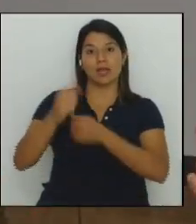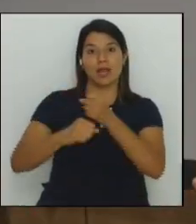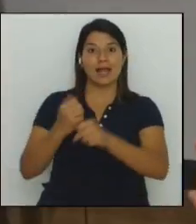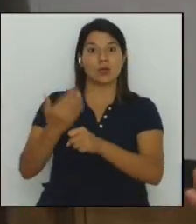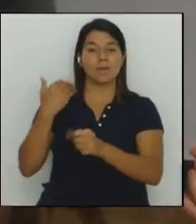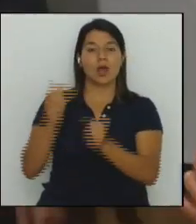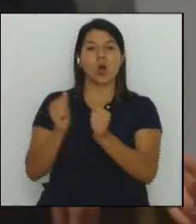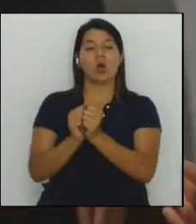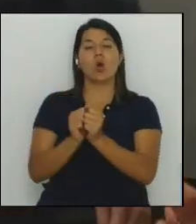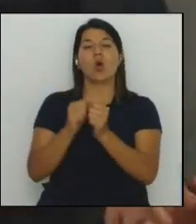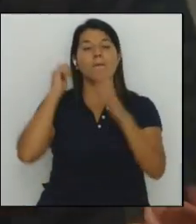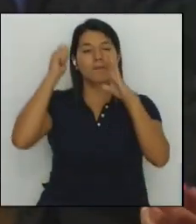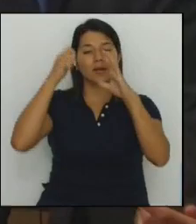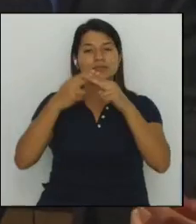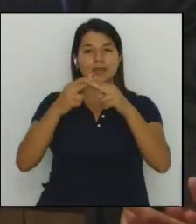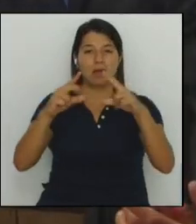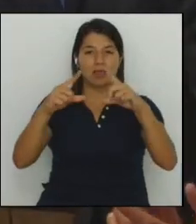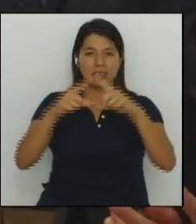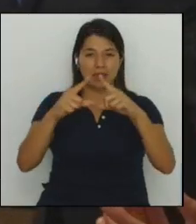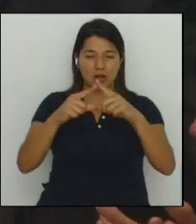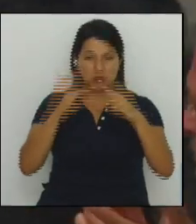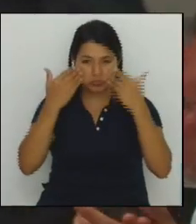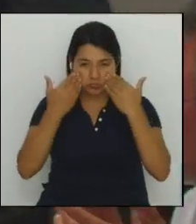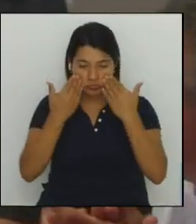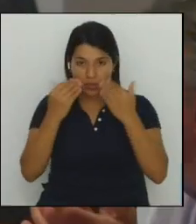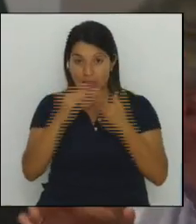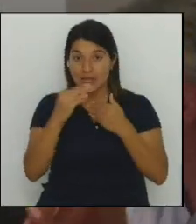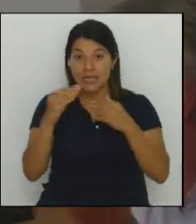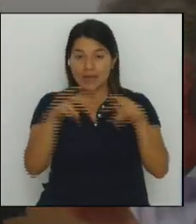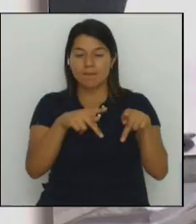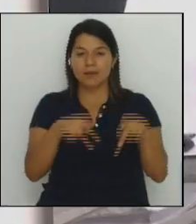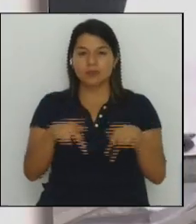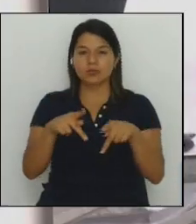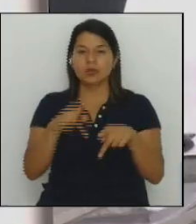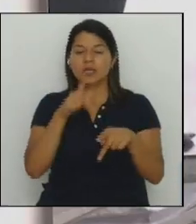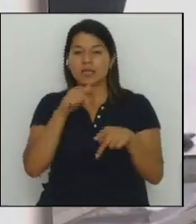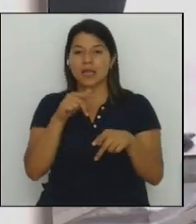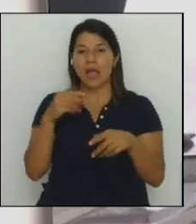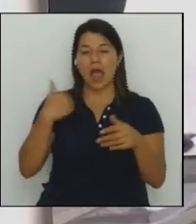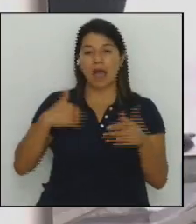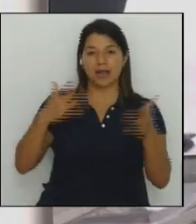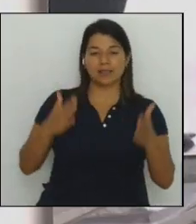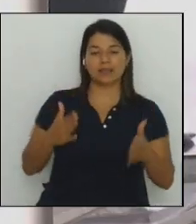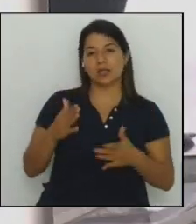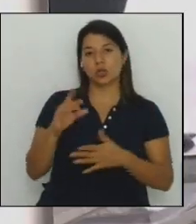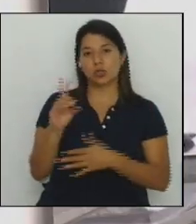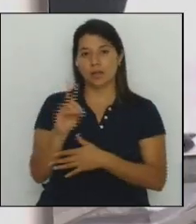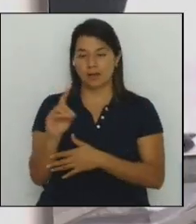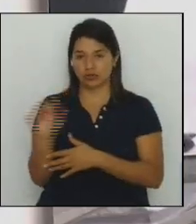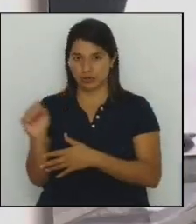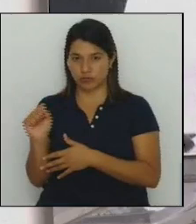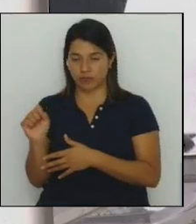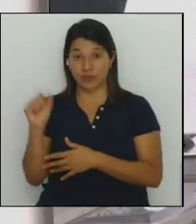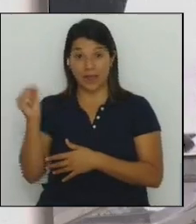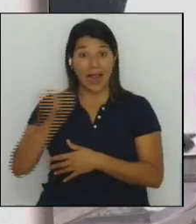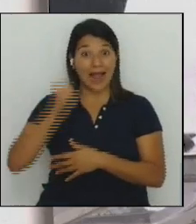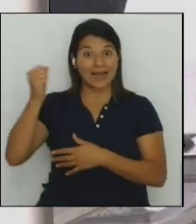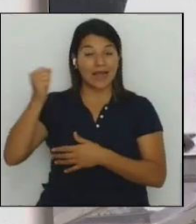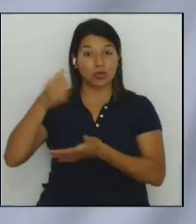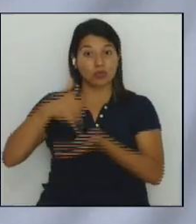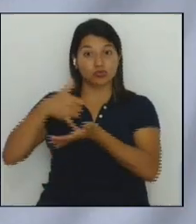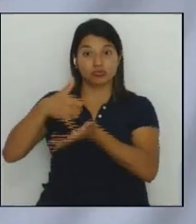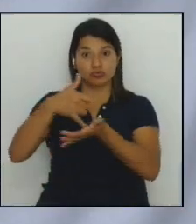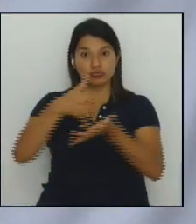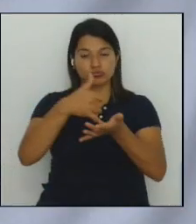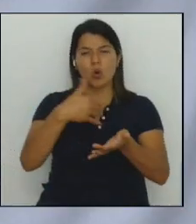Tristeza, y entre sus miembros figura el argentino Damián Cifrón. Los ganadores del festival serán dados a conocer el